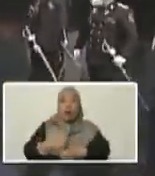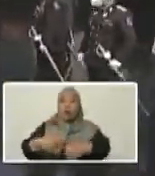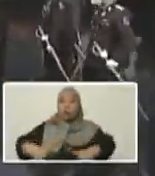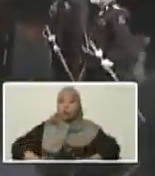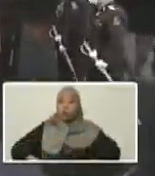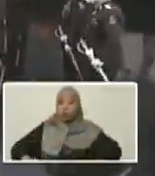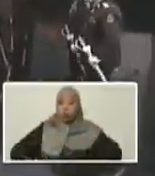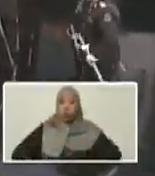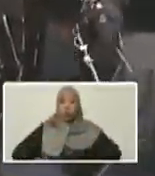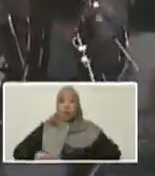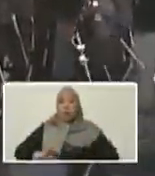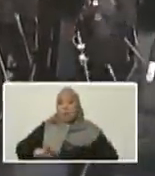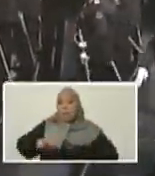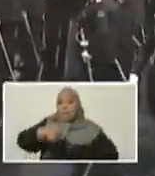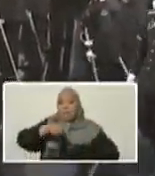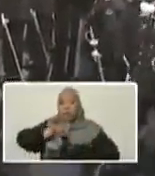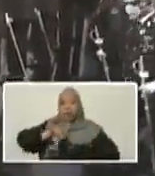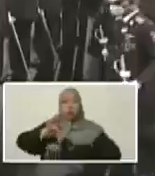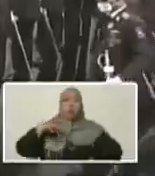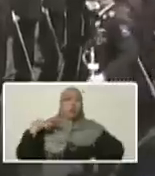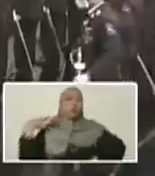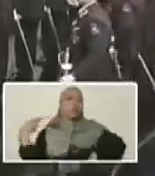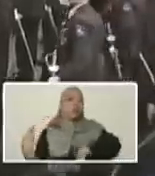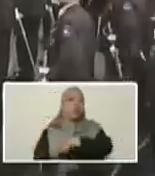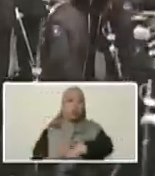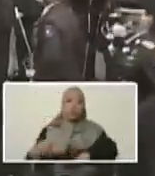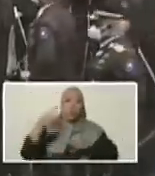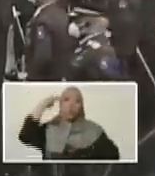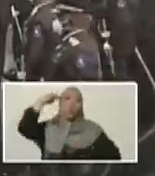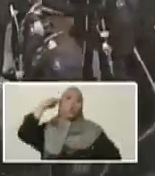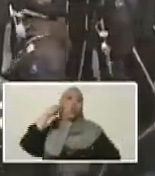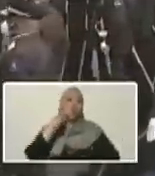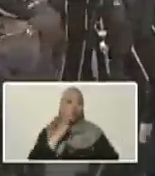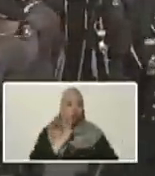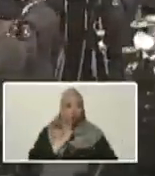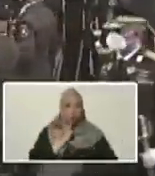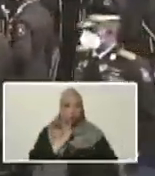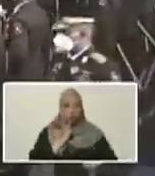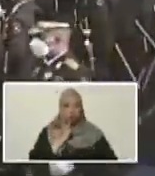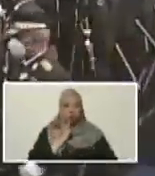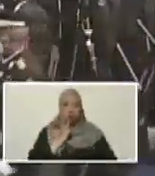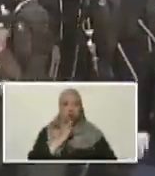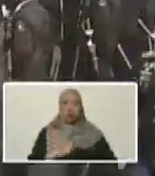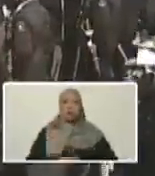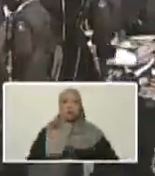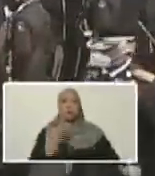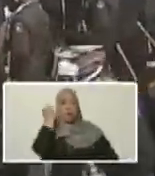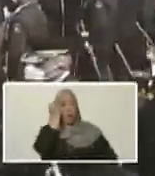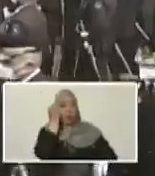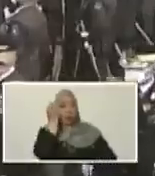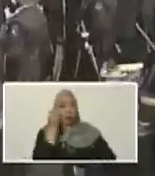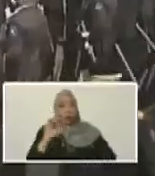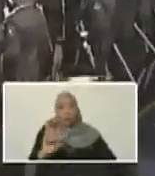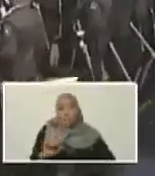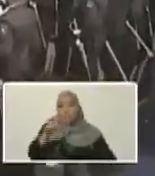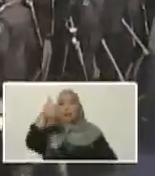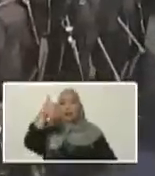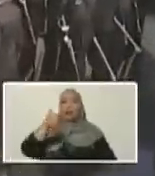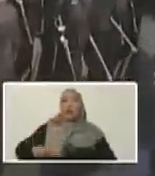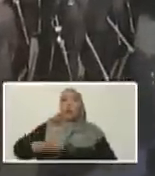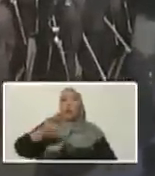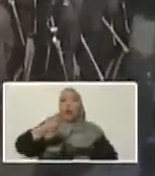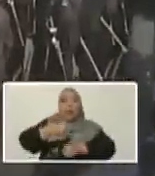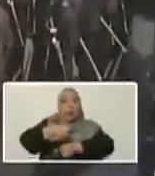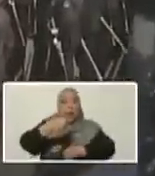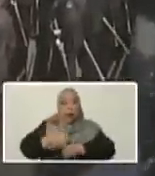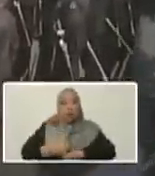más patriotas, cada vez más revolucionarios y bolivarianos. Además, este ascenso significa cada vez más compromiso